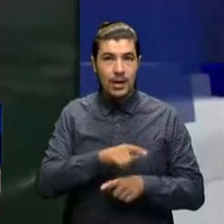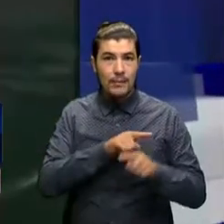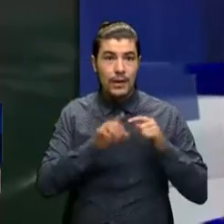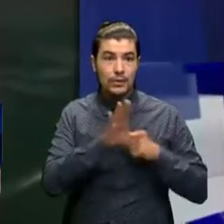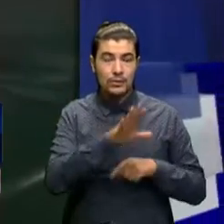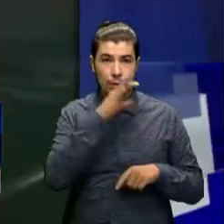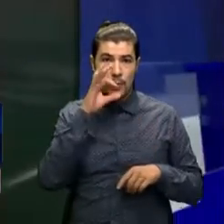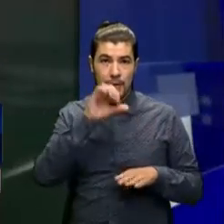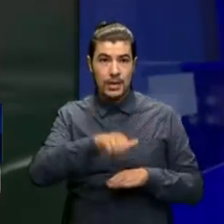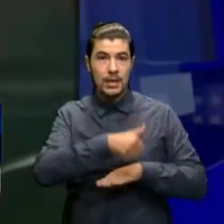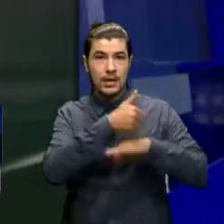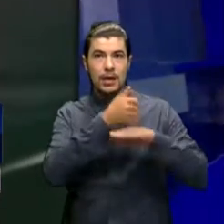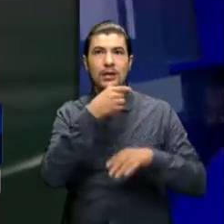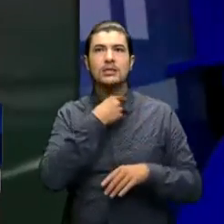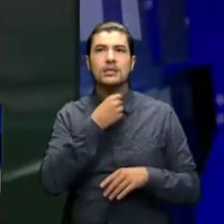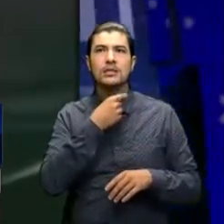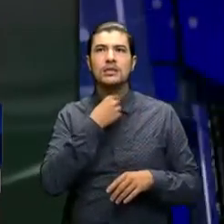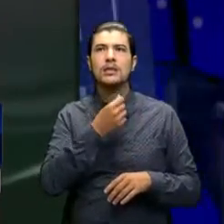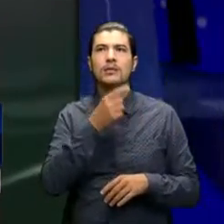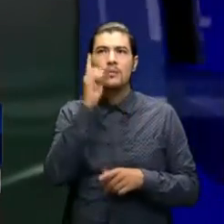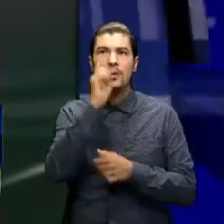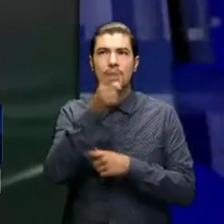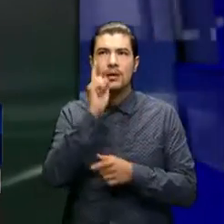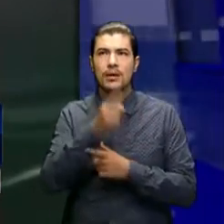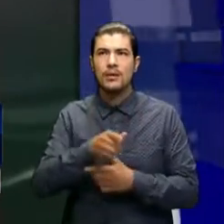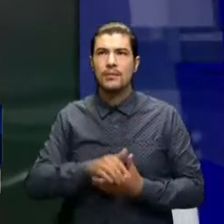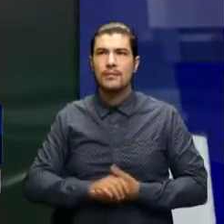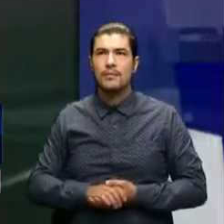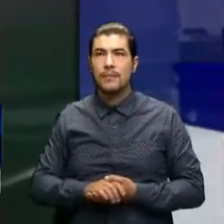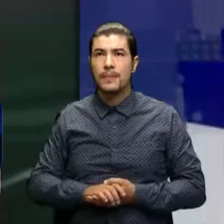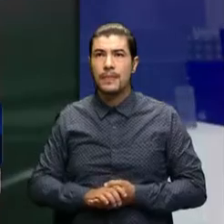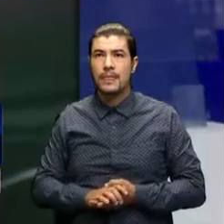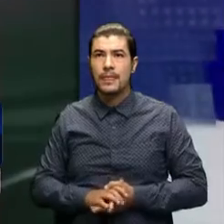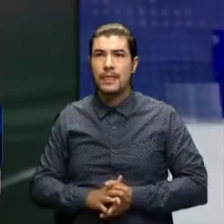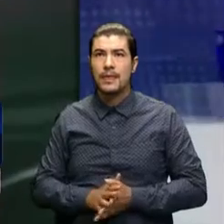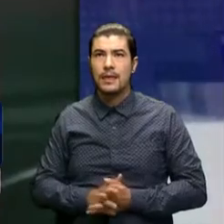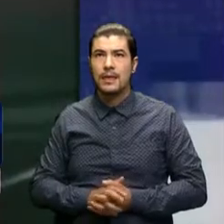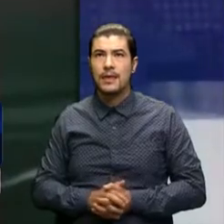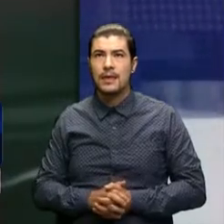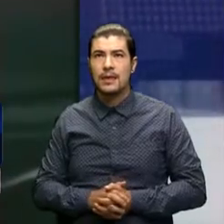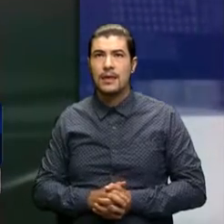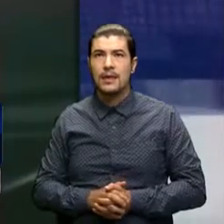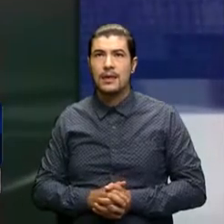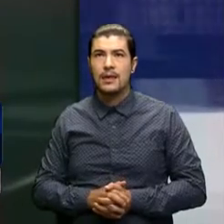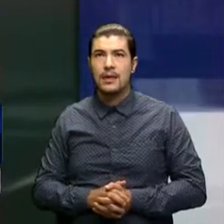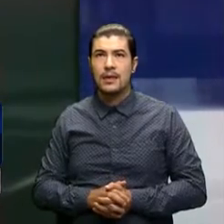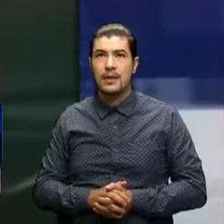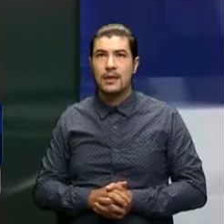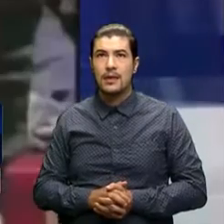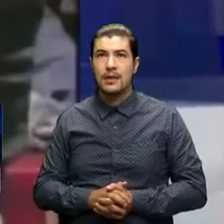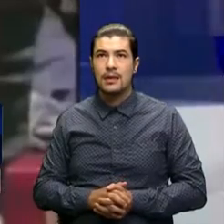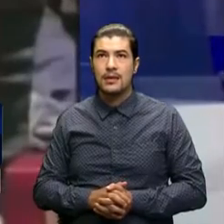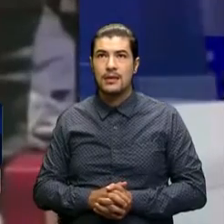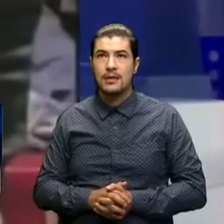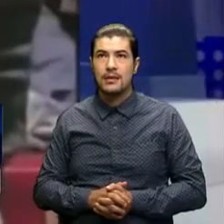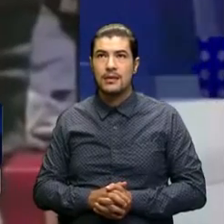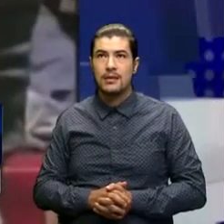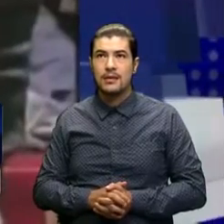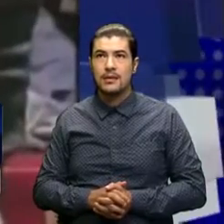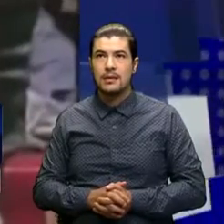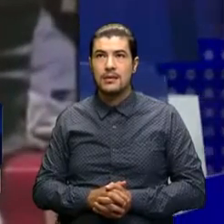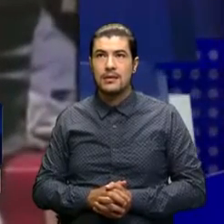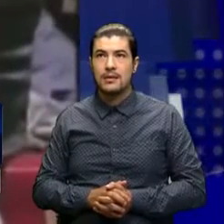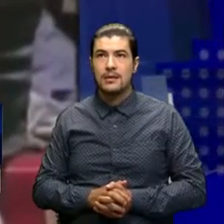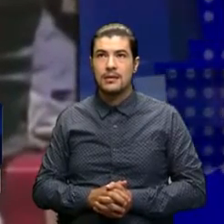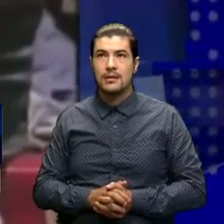del humor político pero no le cuidado todo un pasado cuando se siente allá con al cuidado de los paramilitares los manes